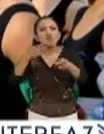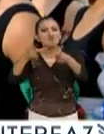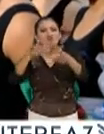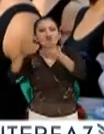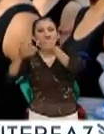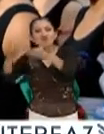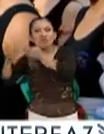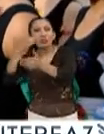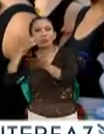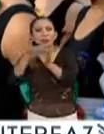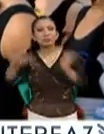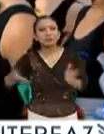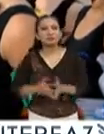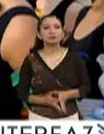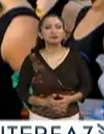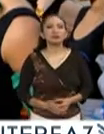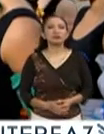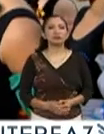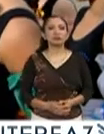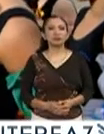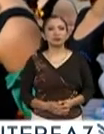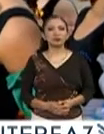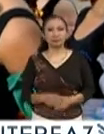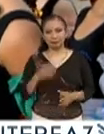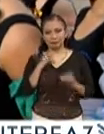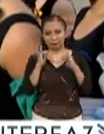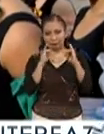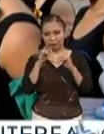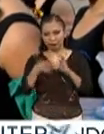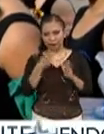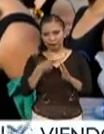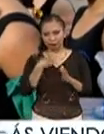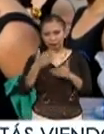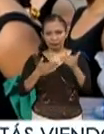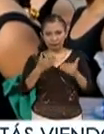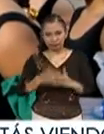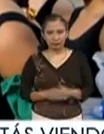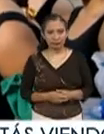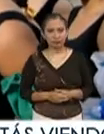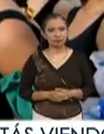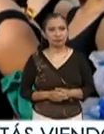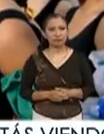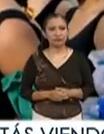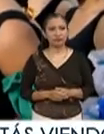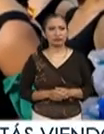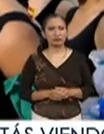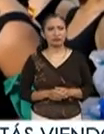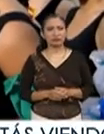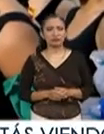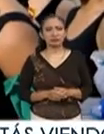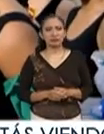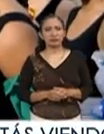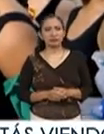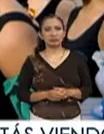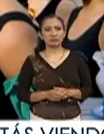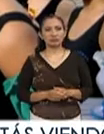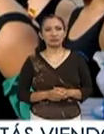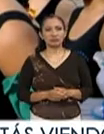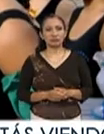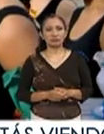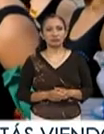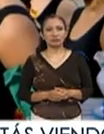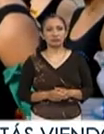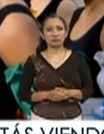desarrollando a lo largo del tiempo? Em que tipo de cenários vocês dançam? Porque existem vários tipos de tradições e estilos de dança.